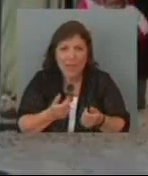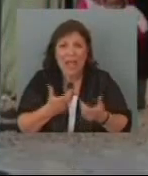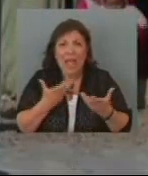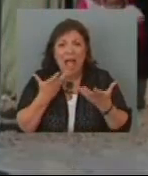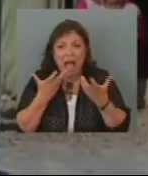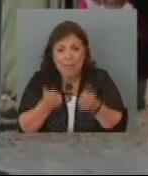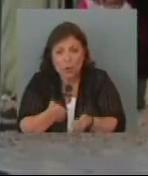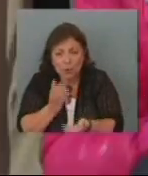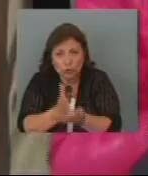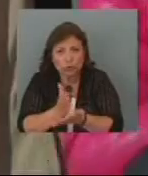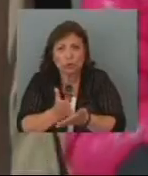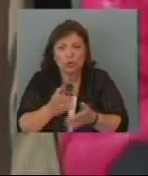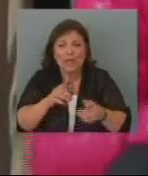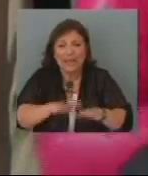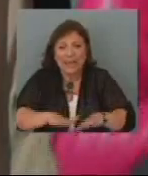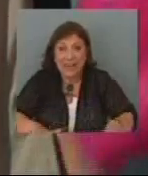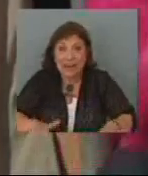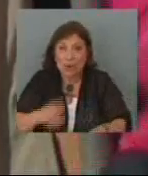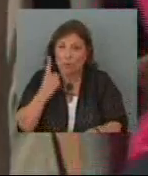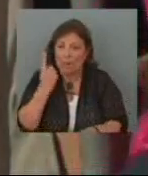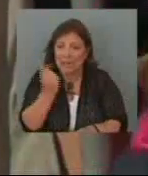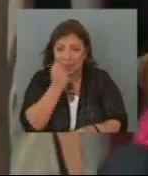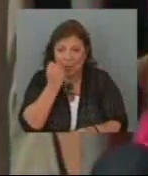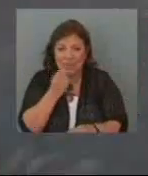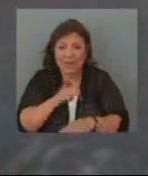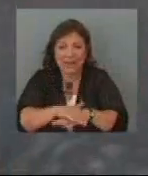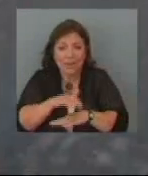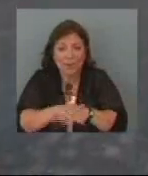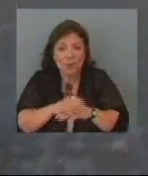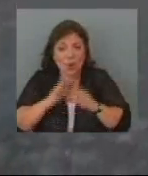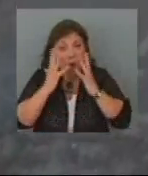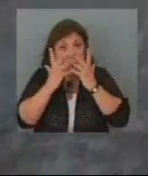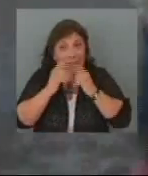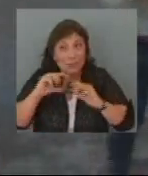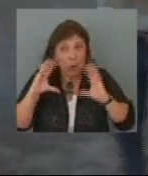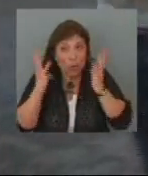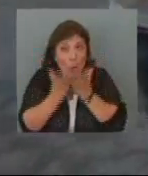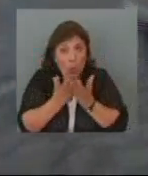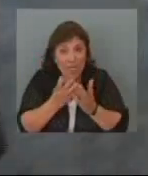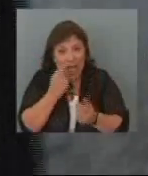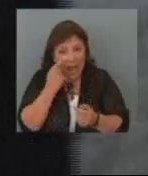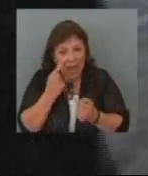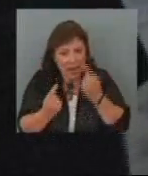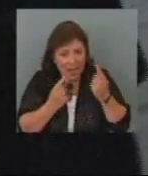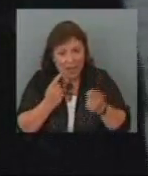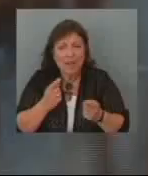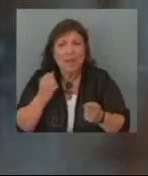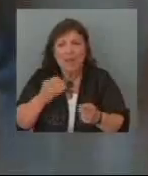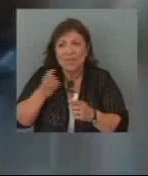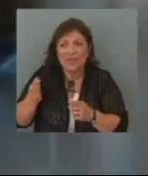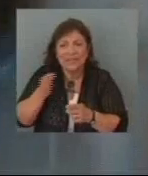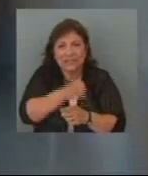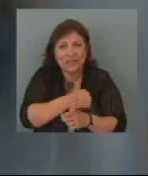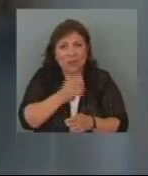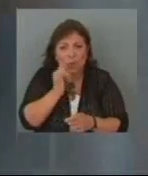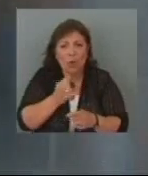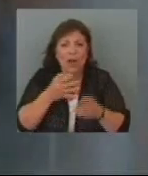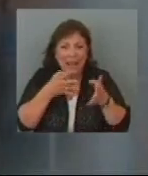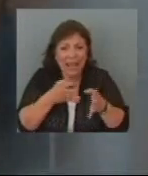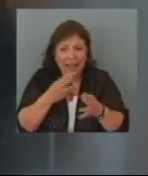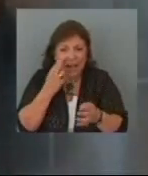refugiados, especialmente niños. Los responsables del organismo mundial destacaron los efectos en otros países vecinos afectados por la